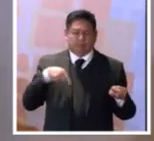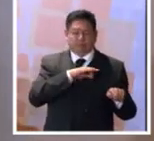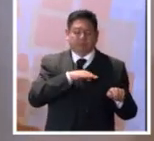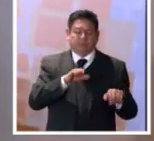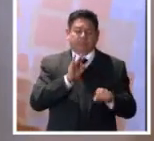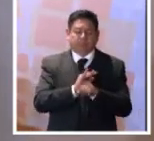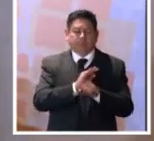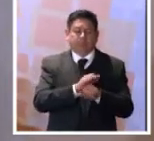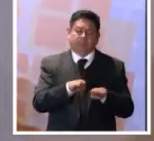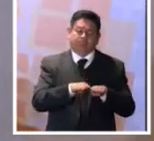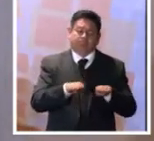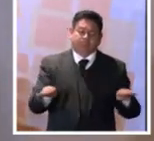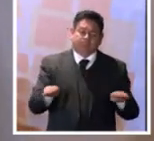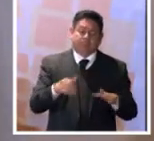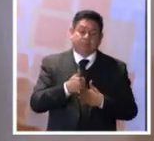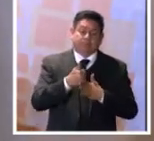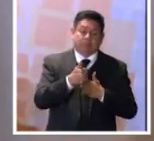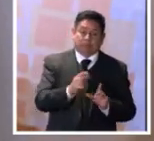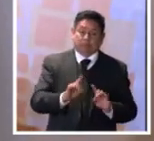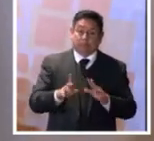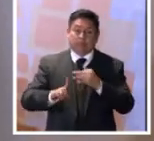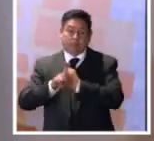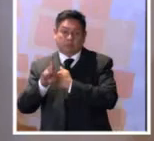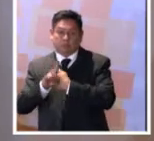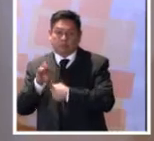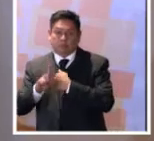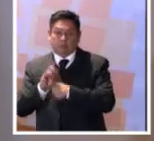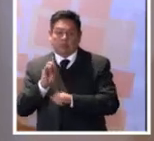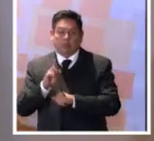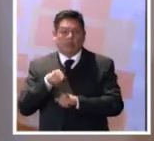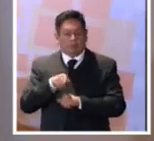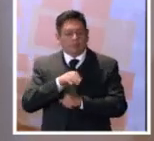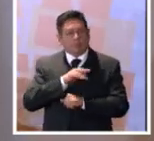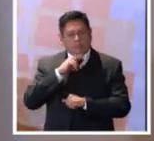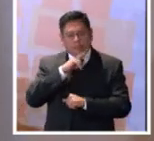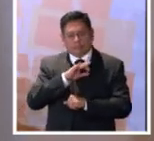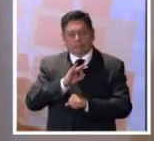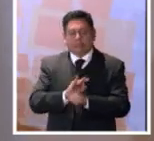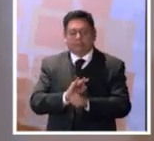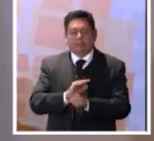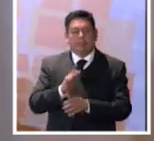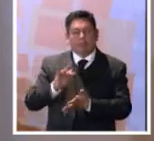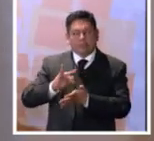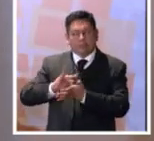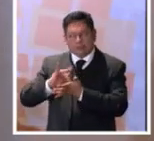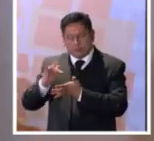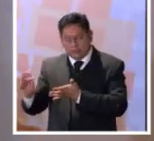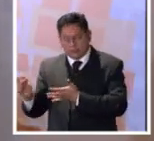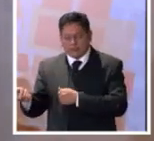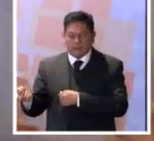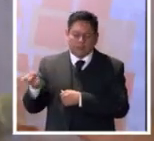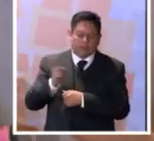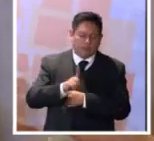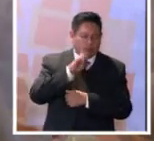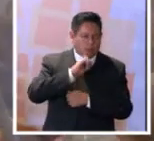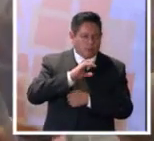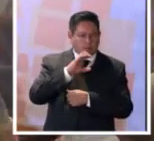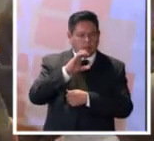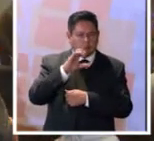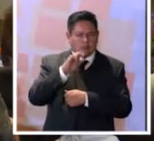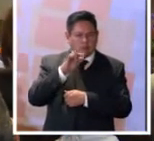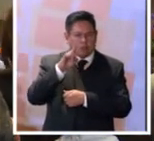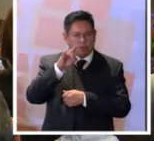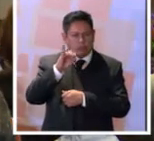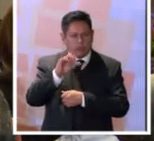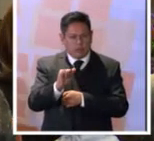tiempo. No puede ser una justicia que se demore años en llegar. Muchas gracias, Tatiana. Claudia, nos compartes